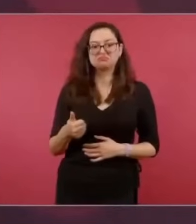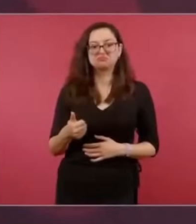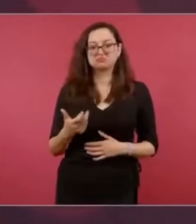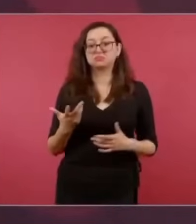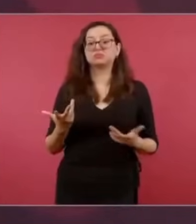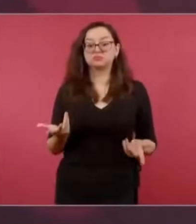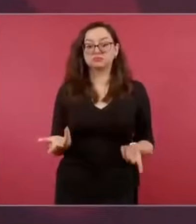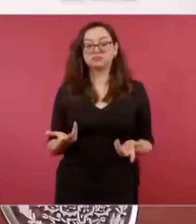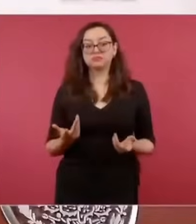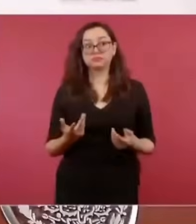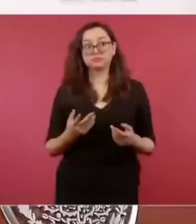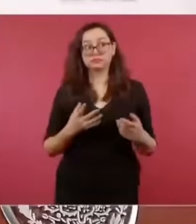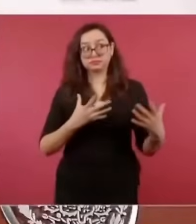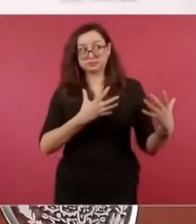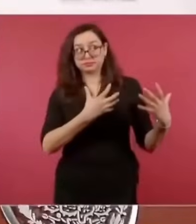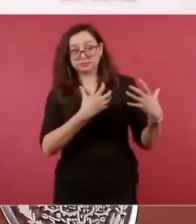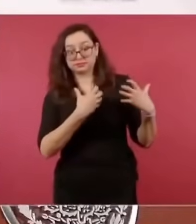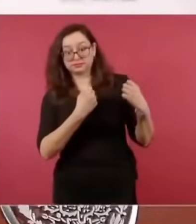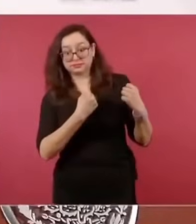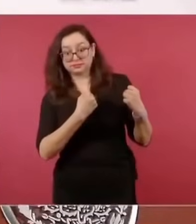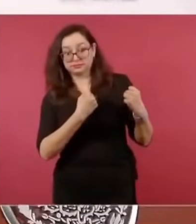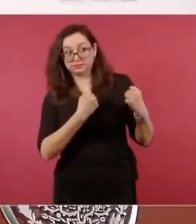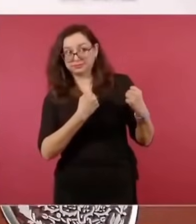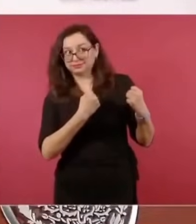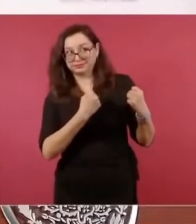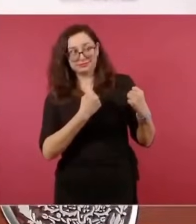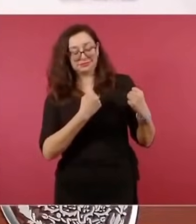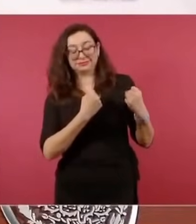y somos independientes.